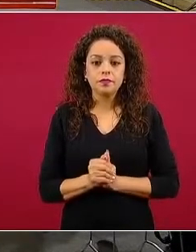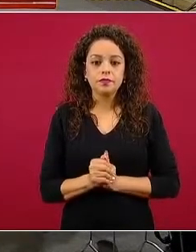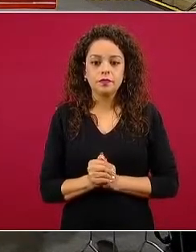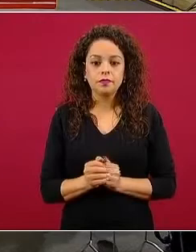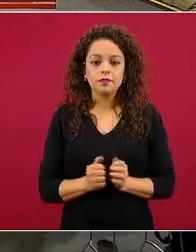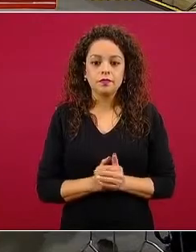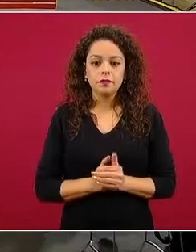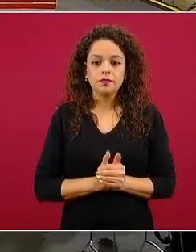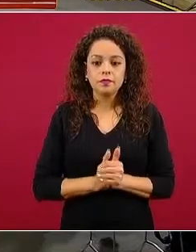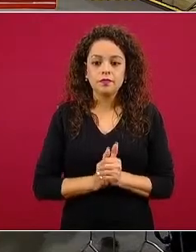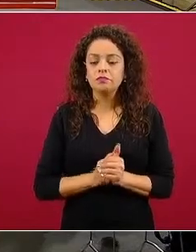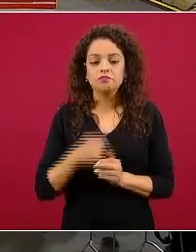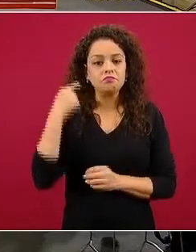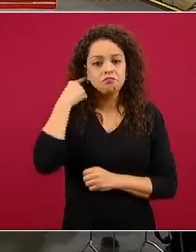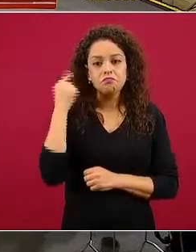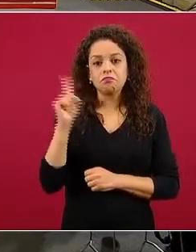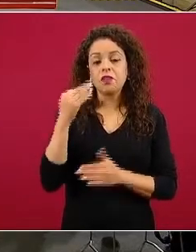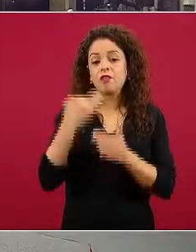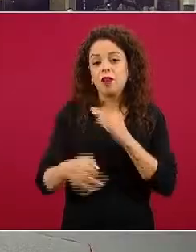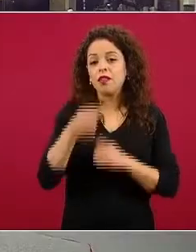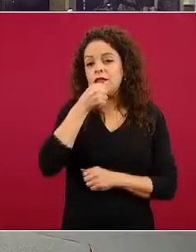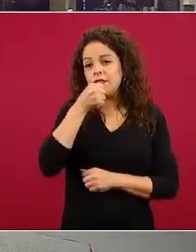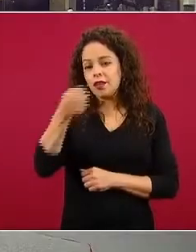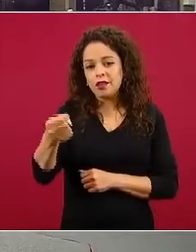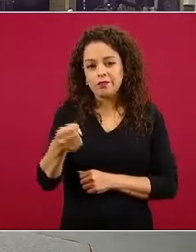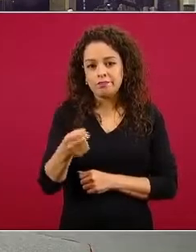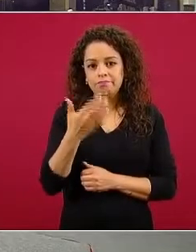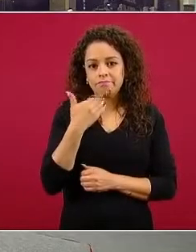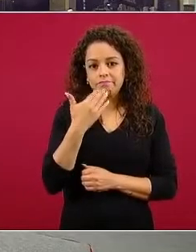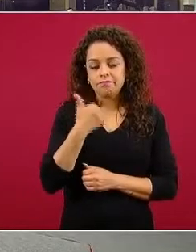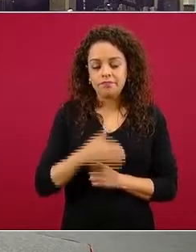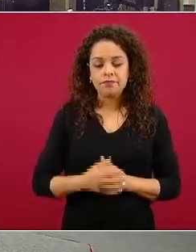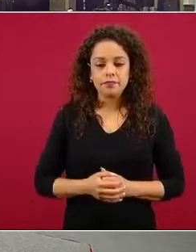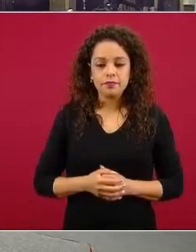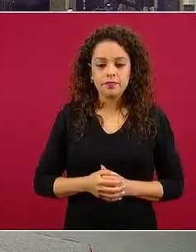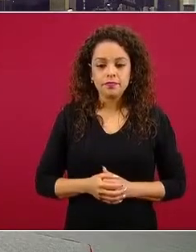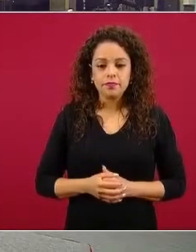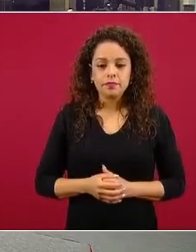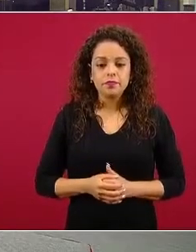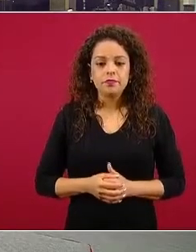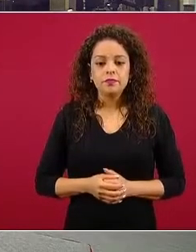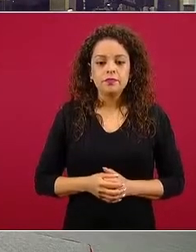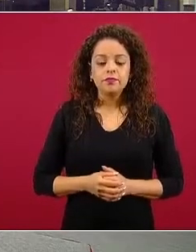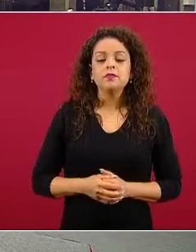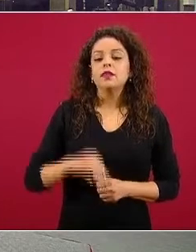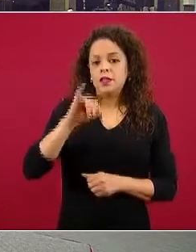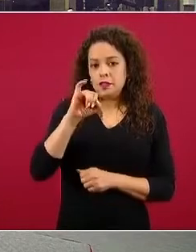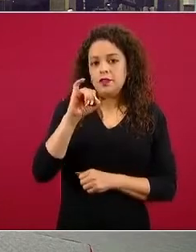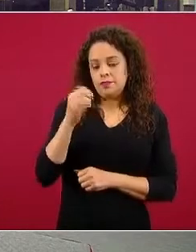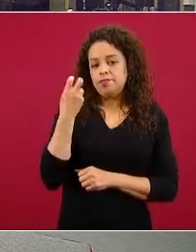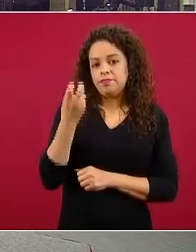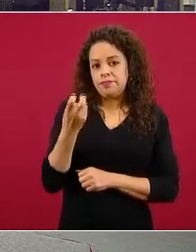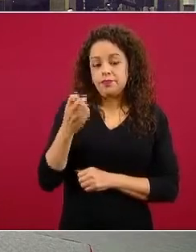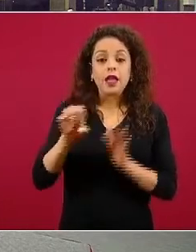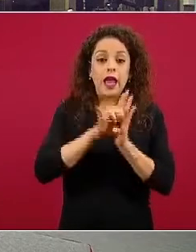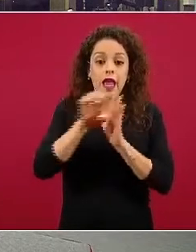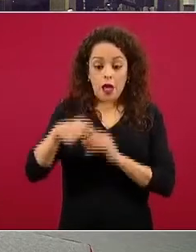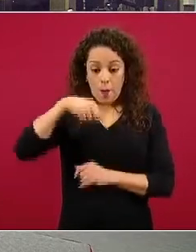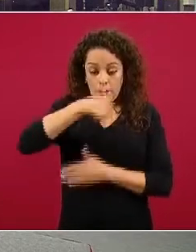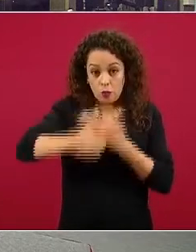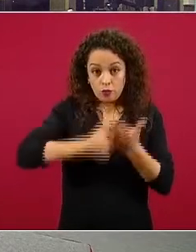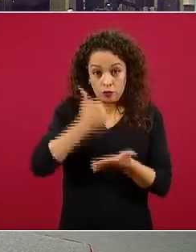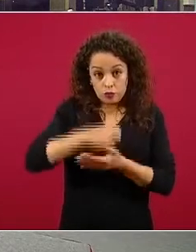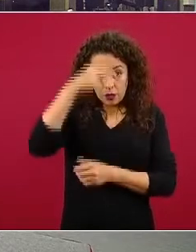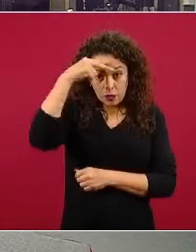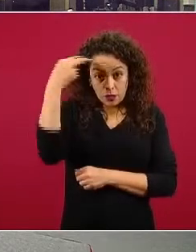a tomar, aunque estén diseñados para que no vaya a volverme primero. Así es, por ejemplo en la Ciudad de México, desafortunadamente esto no